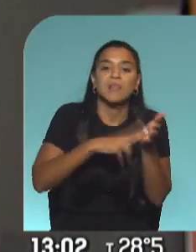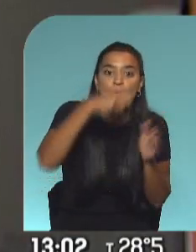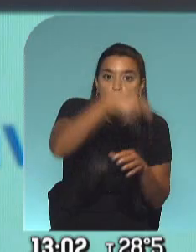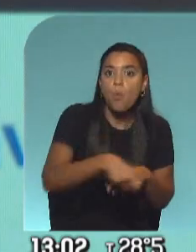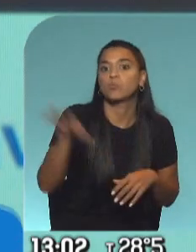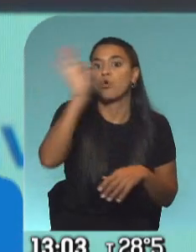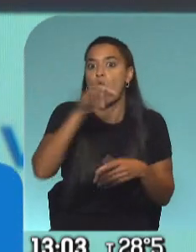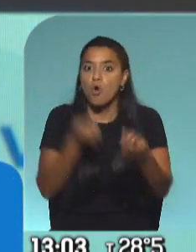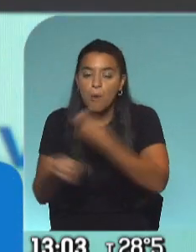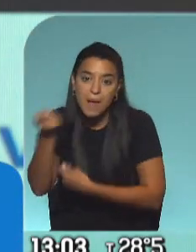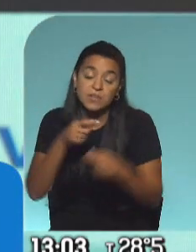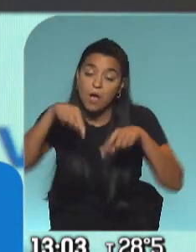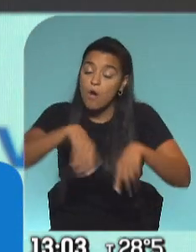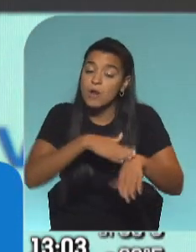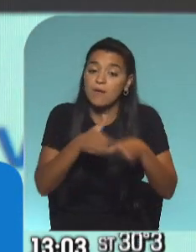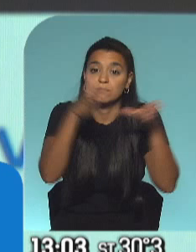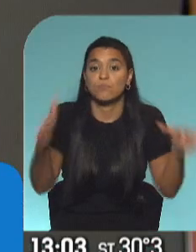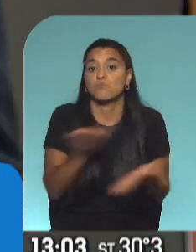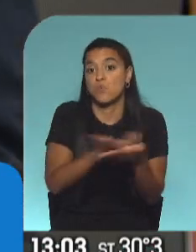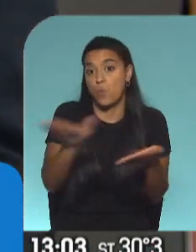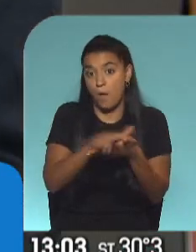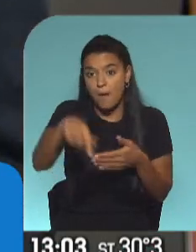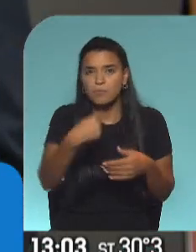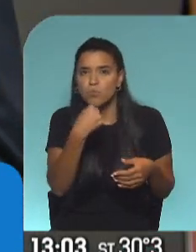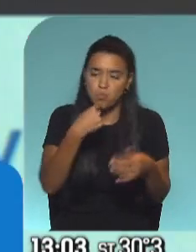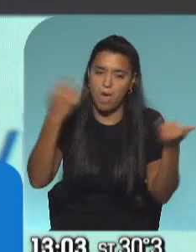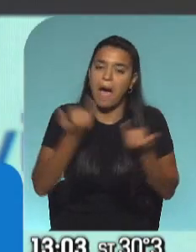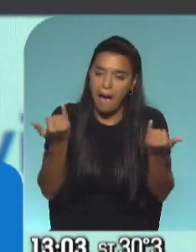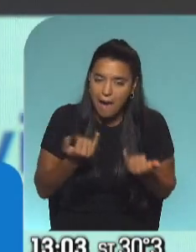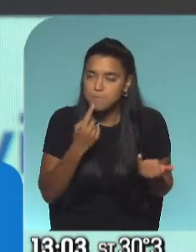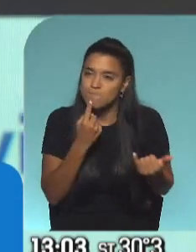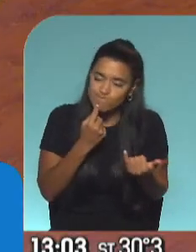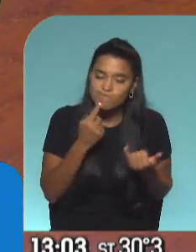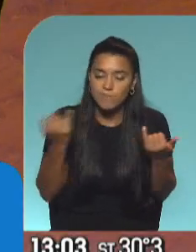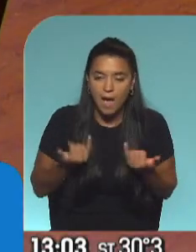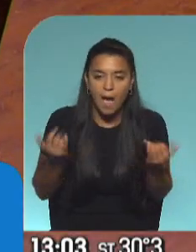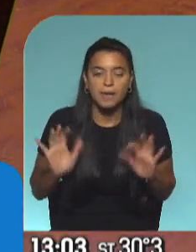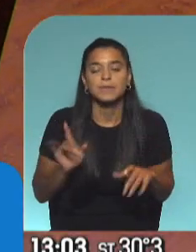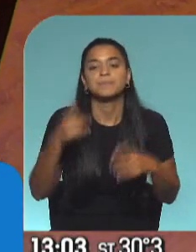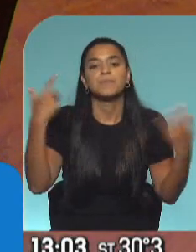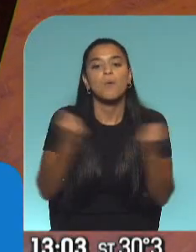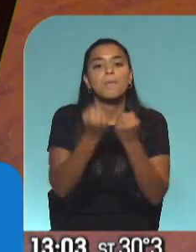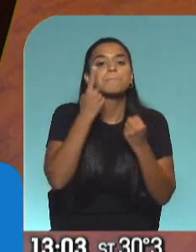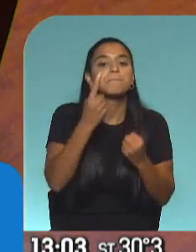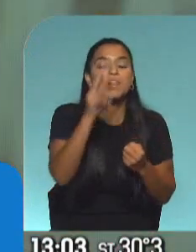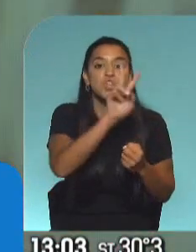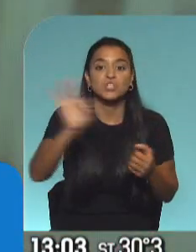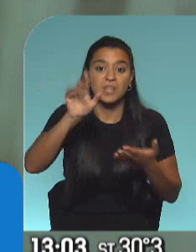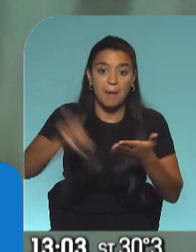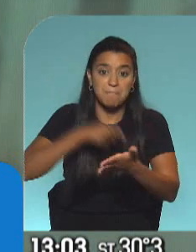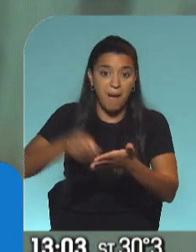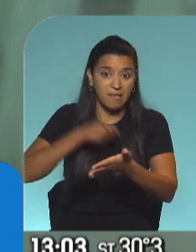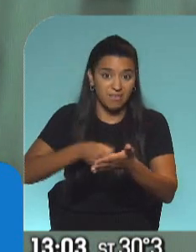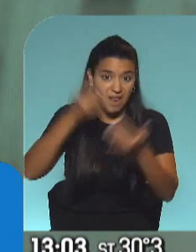comercial. Sí, se abre un capítulo nuevo. Hay muchos interrogantes. Todavía quedan muchas zonas grises. Un acuerdo de 1.200 páginas. Sí. De